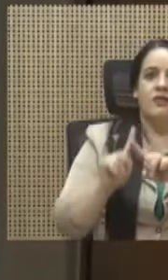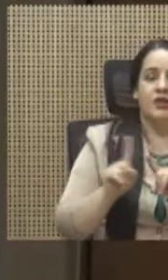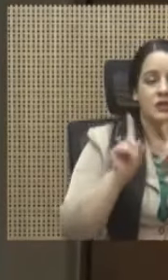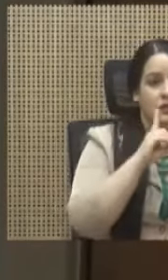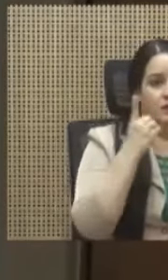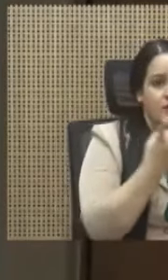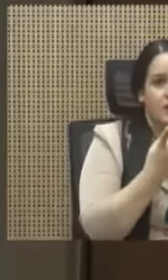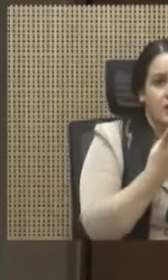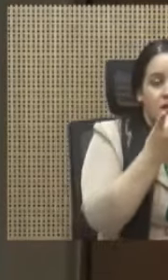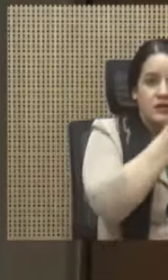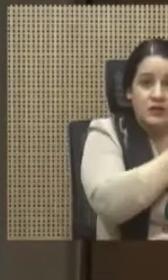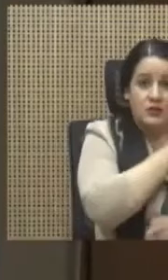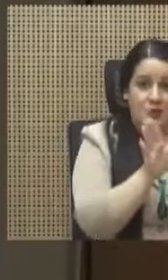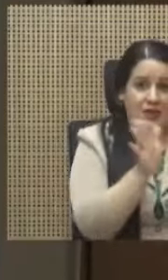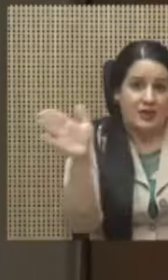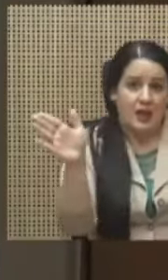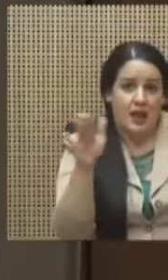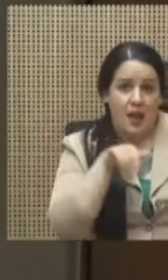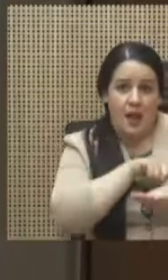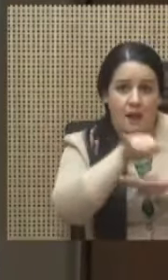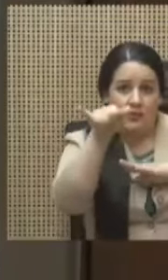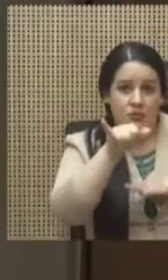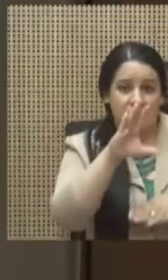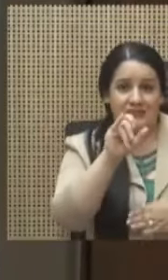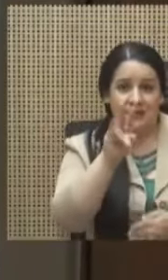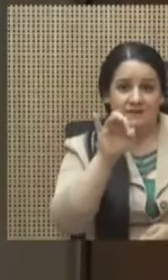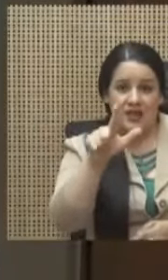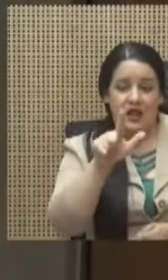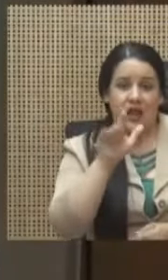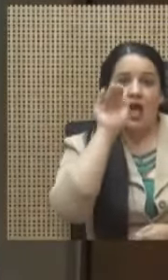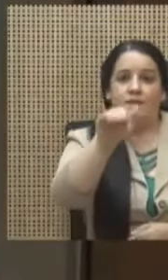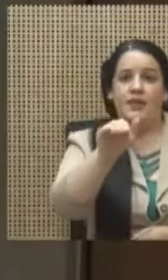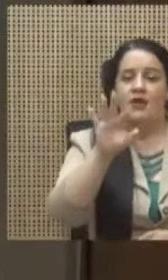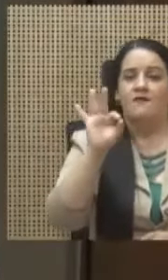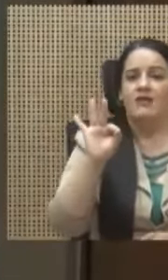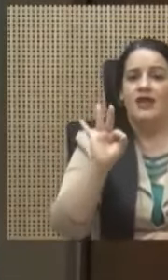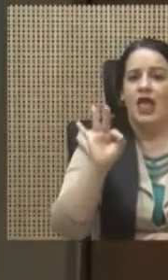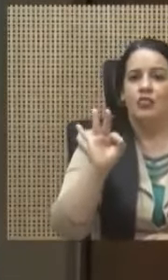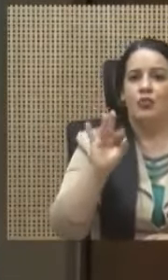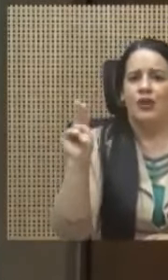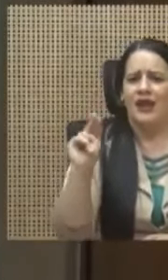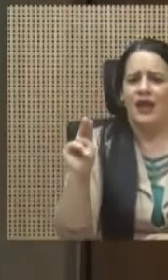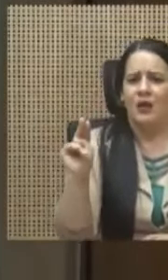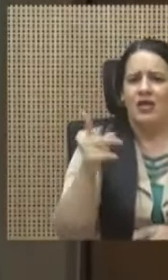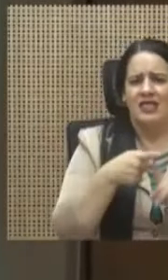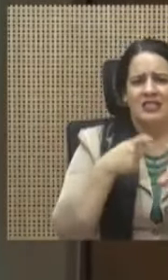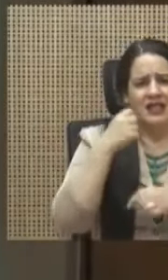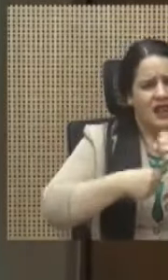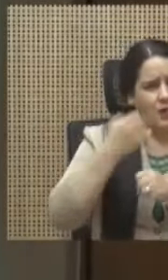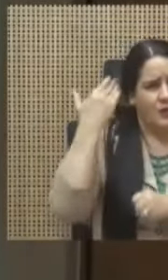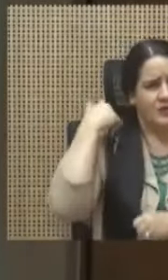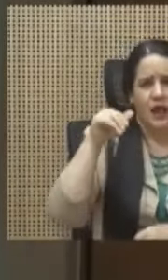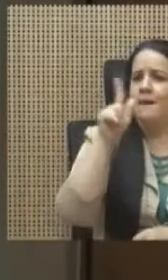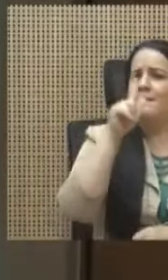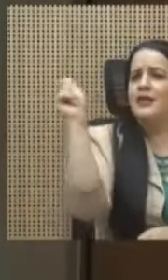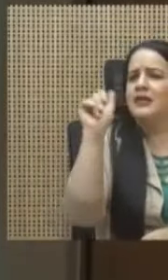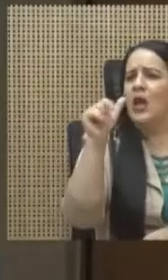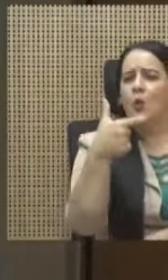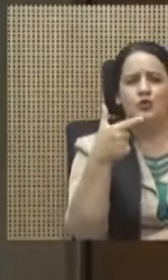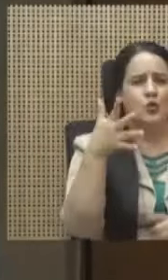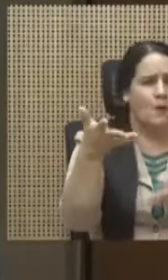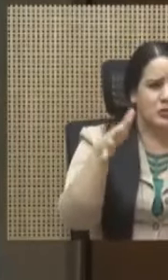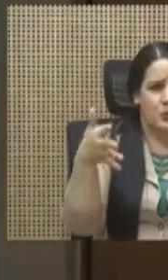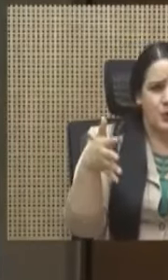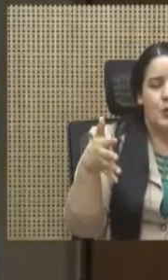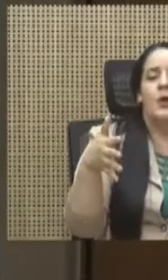dirección general de Aviación civil que le advierten a Don Fernando Naranjo desde el año pasado mes de agosto más o menos del mes de